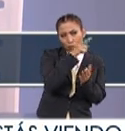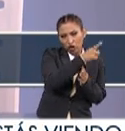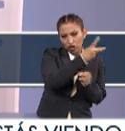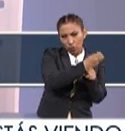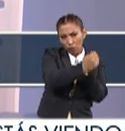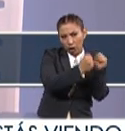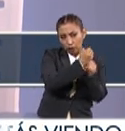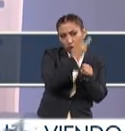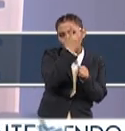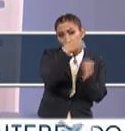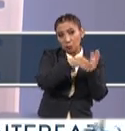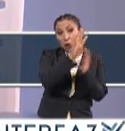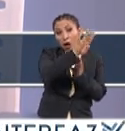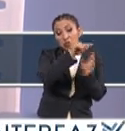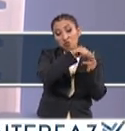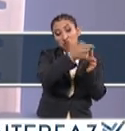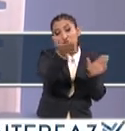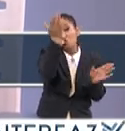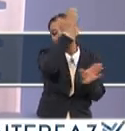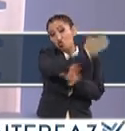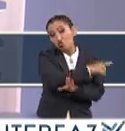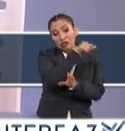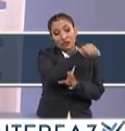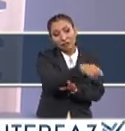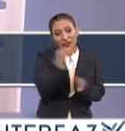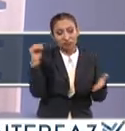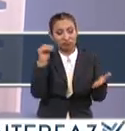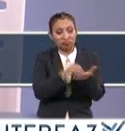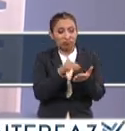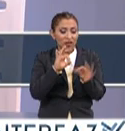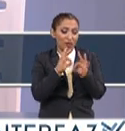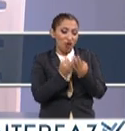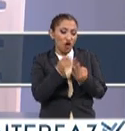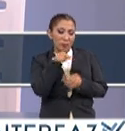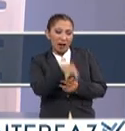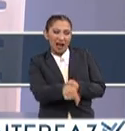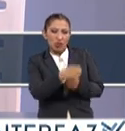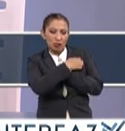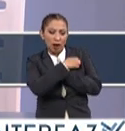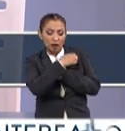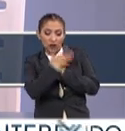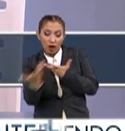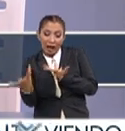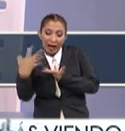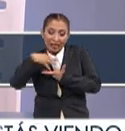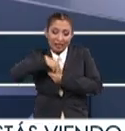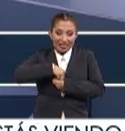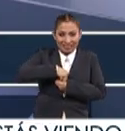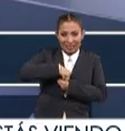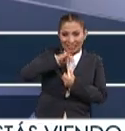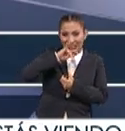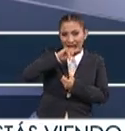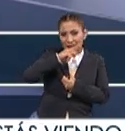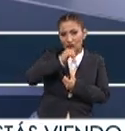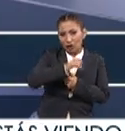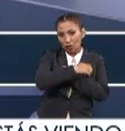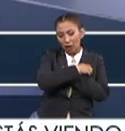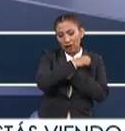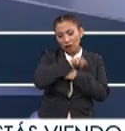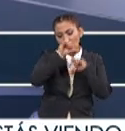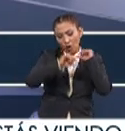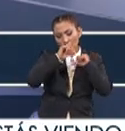de segundo año es 2004, en donde se ubicaba en un modelo, en un enfoque de la integración educativa y lo hemos